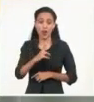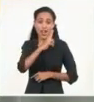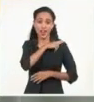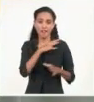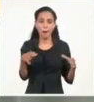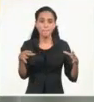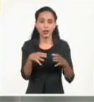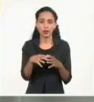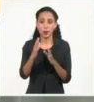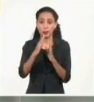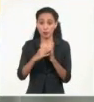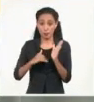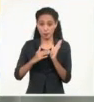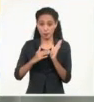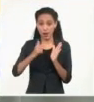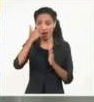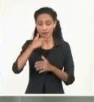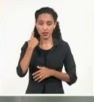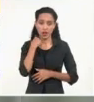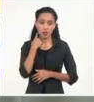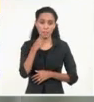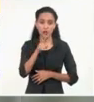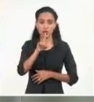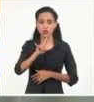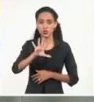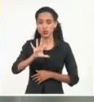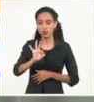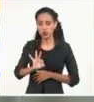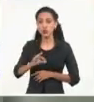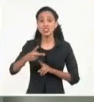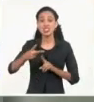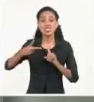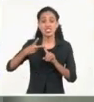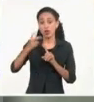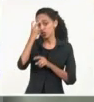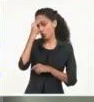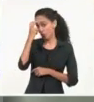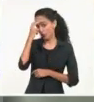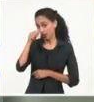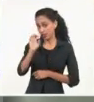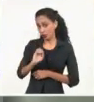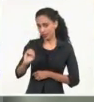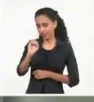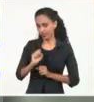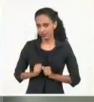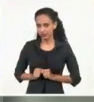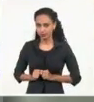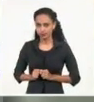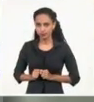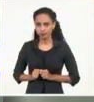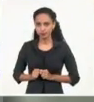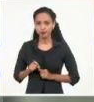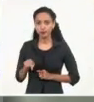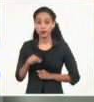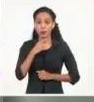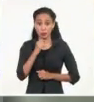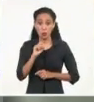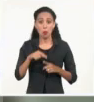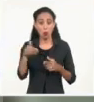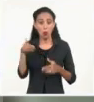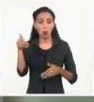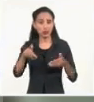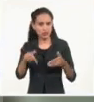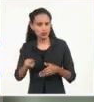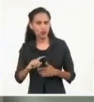en abril de 1958 se incorporó al segundo frente Oriental Frank país García por su destacada participación